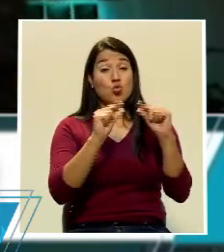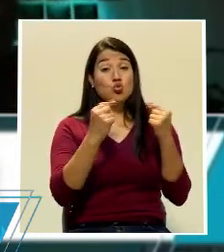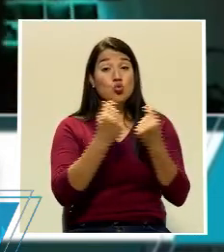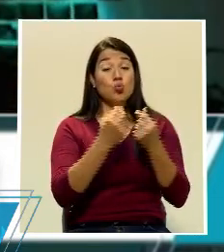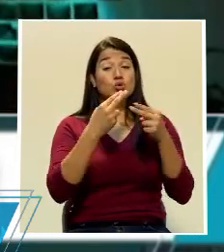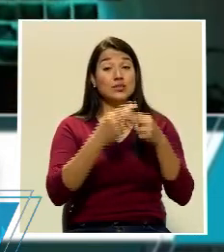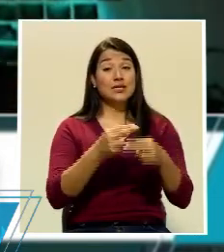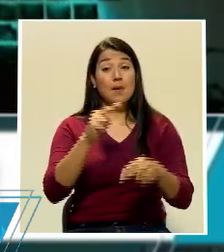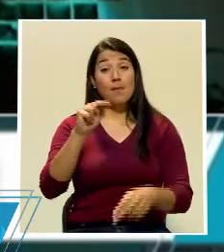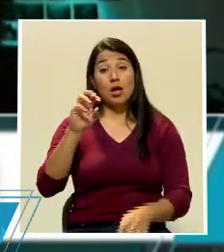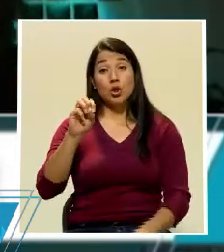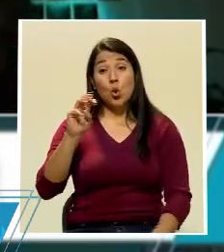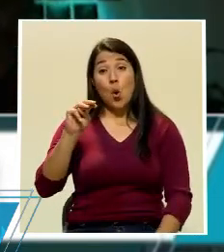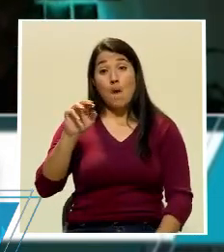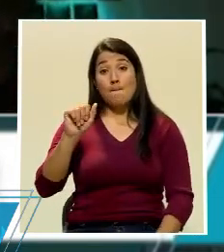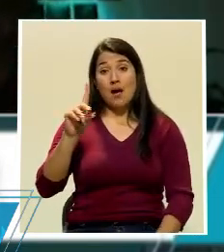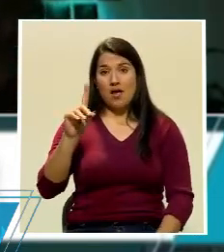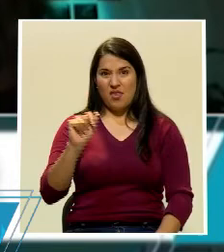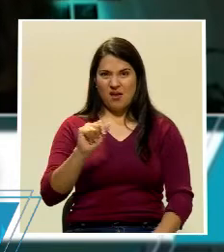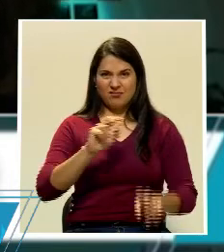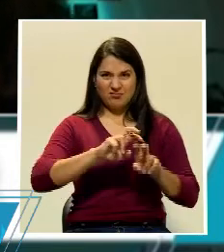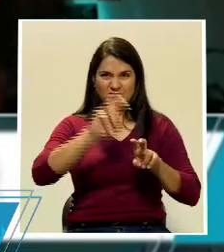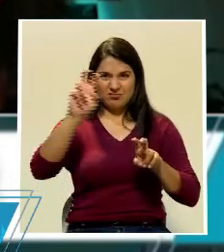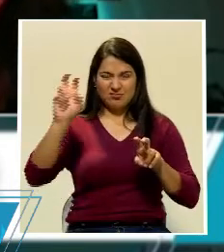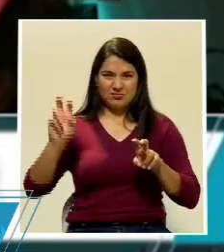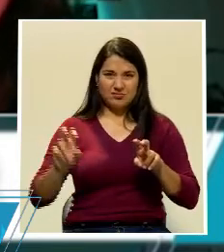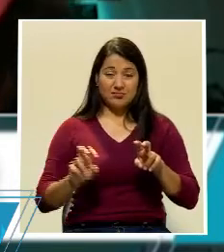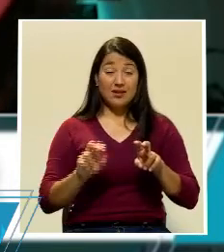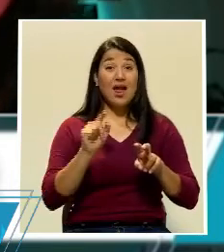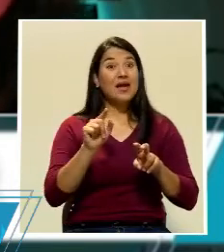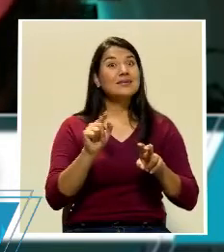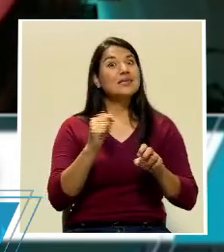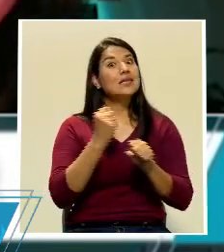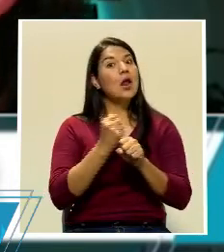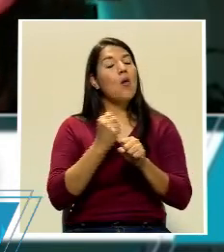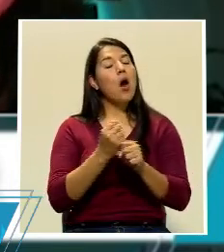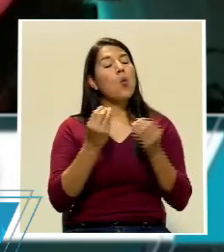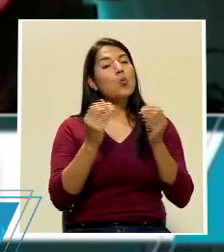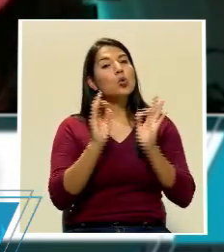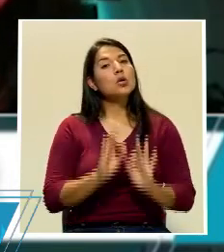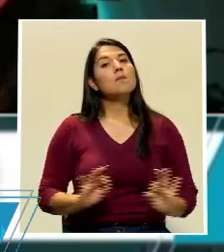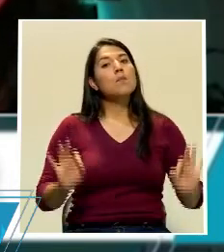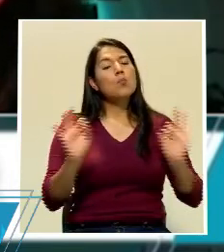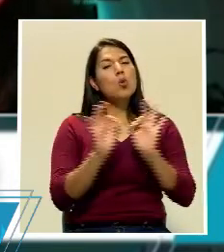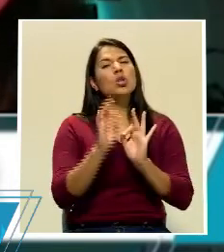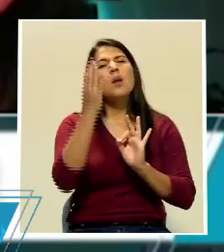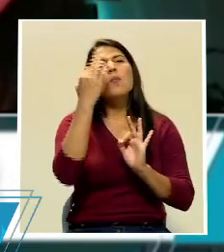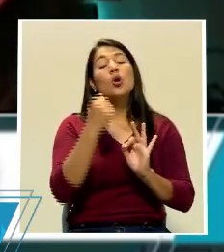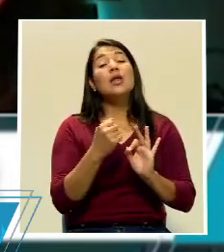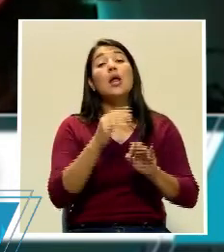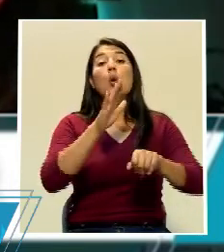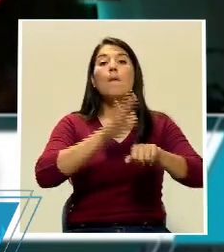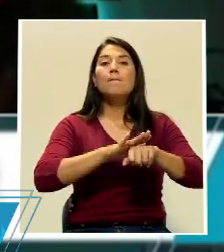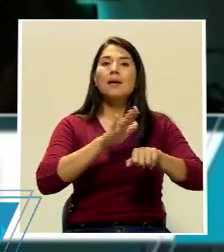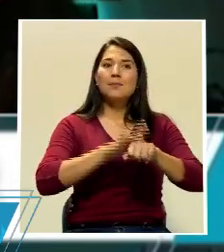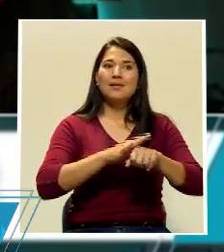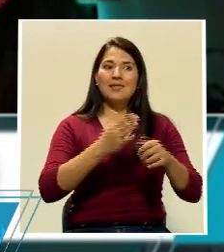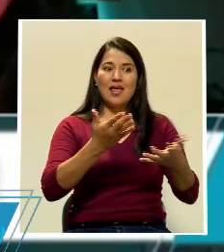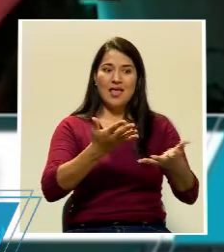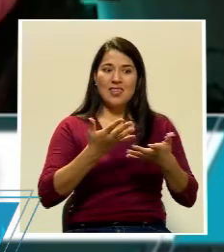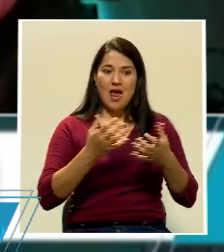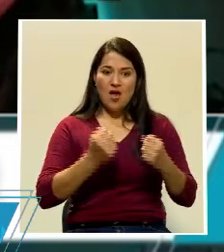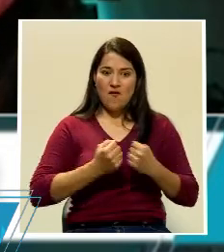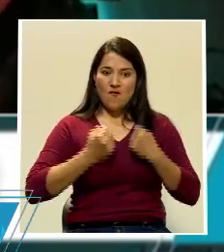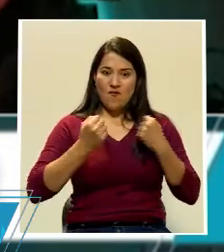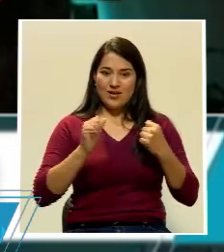que hemos hecho es muy valioso porque nos ha ayudado un poco como a mostrar, a darnos fuerza como grupo. Muchas veces